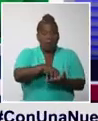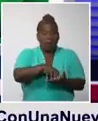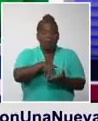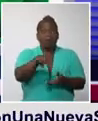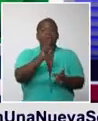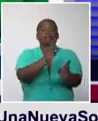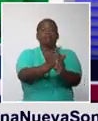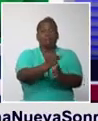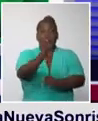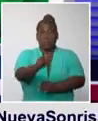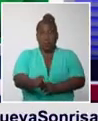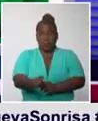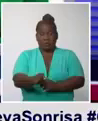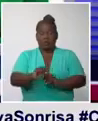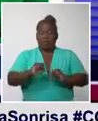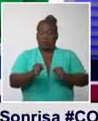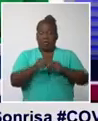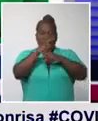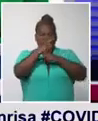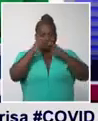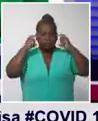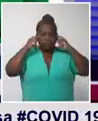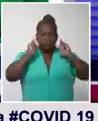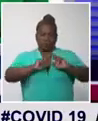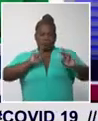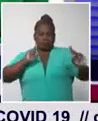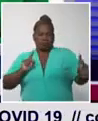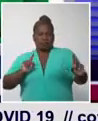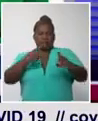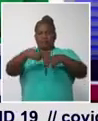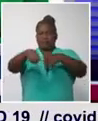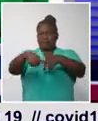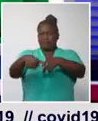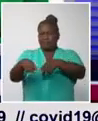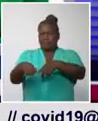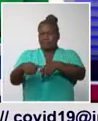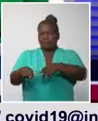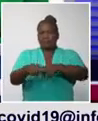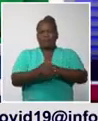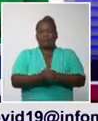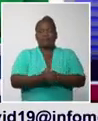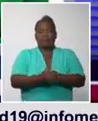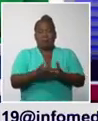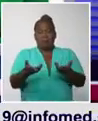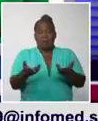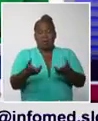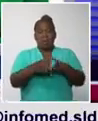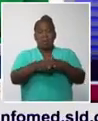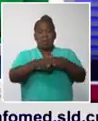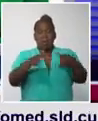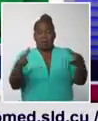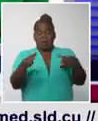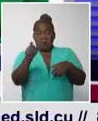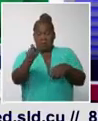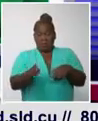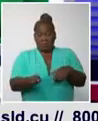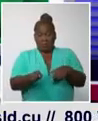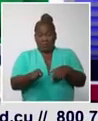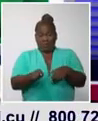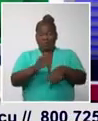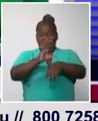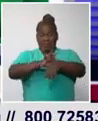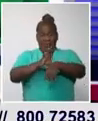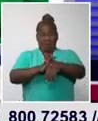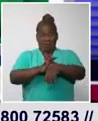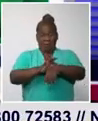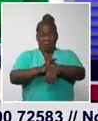cualquier persona por el número de contagiados que hay que transmiten y no tienen síntomas de